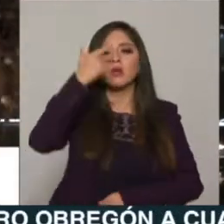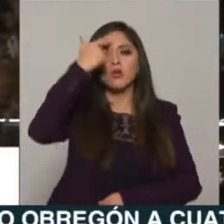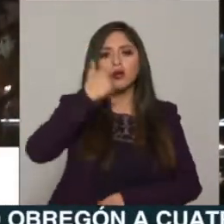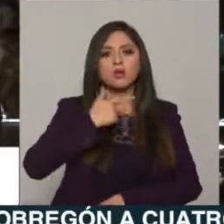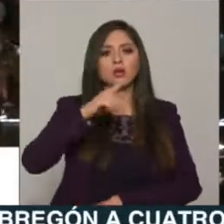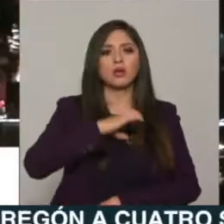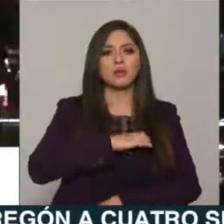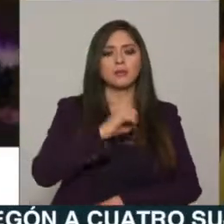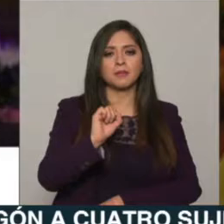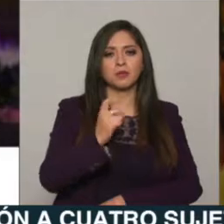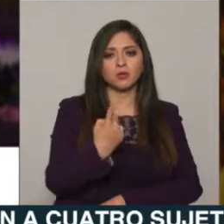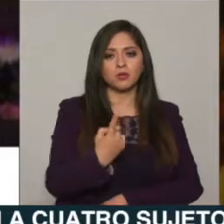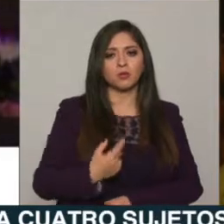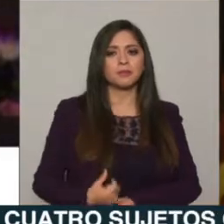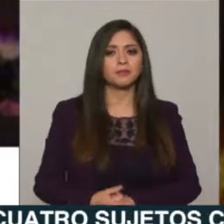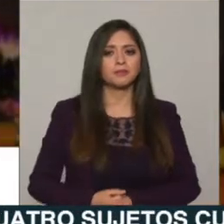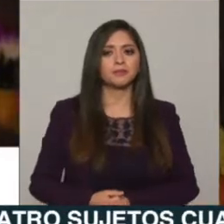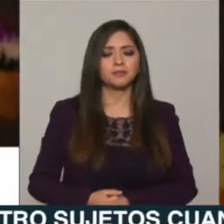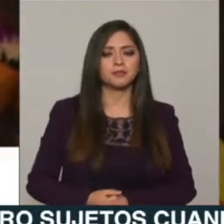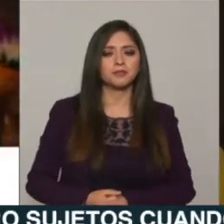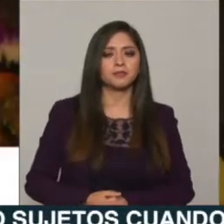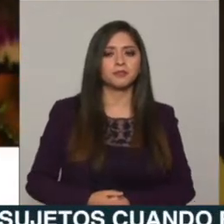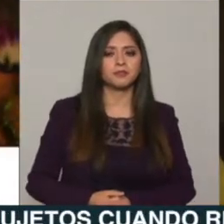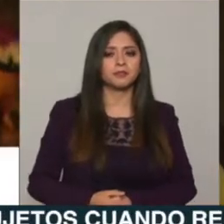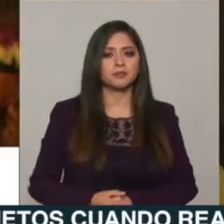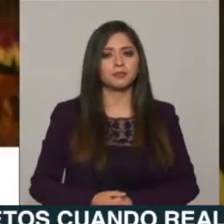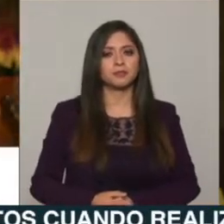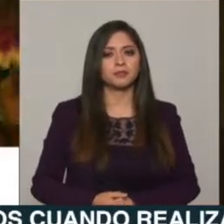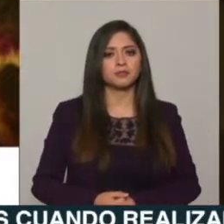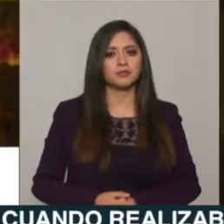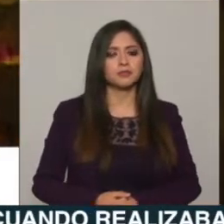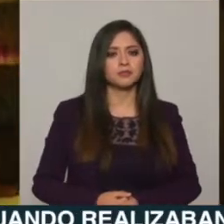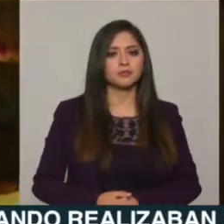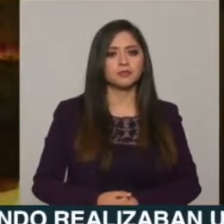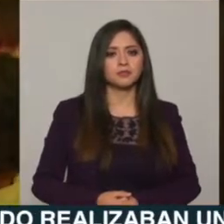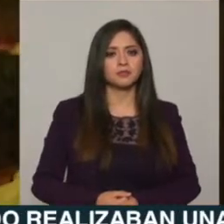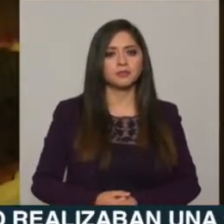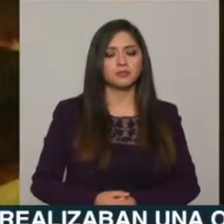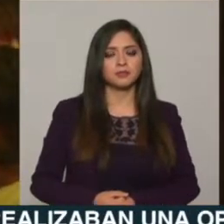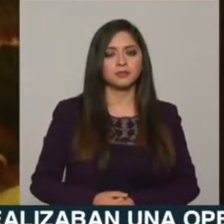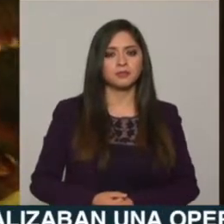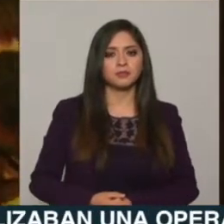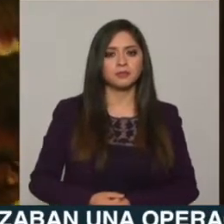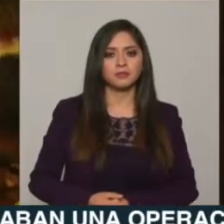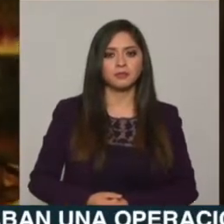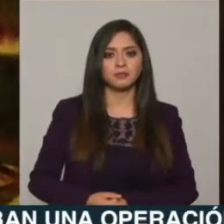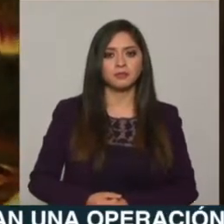en Capital 21, con imágenes de Jesús Arias, Mariana Sánchez, 21 Noticias.